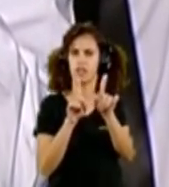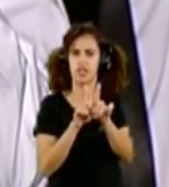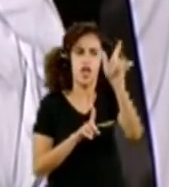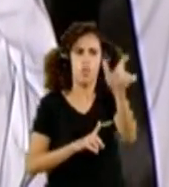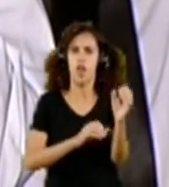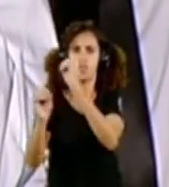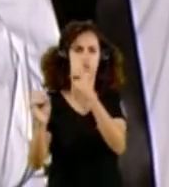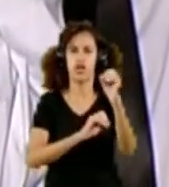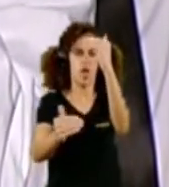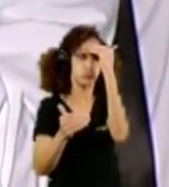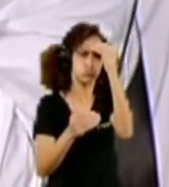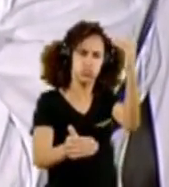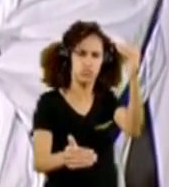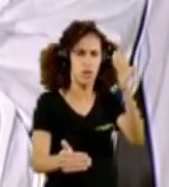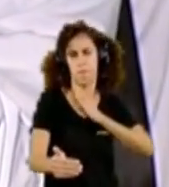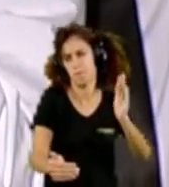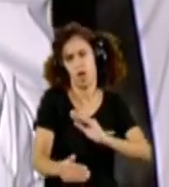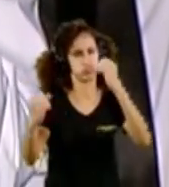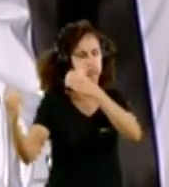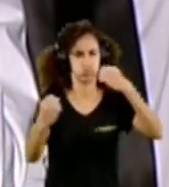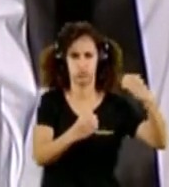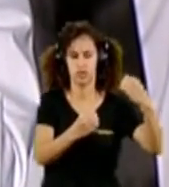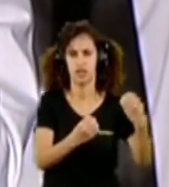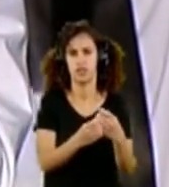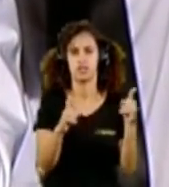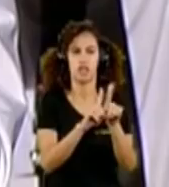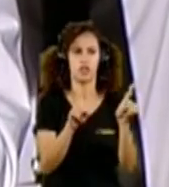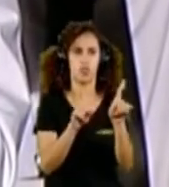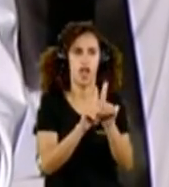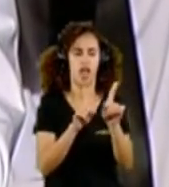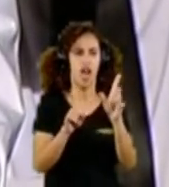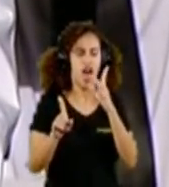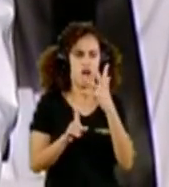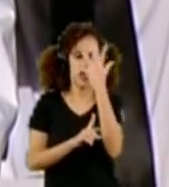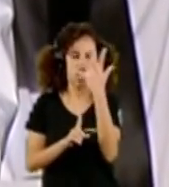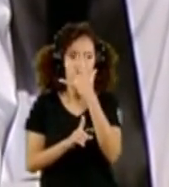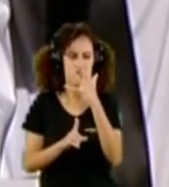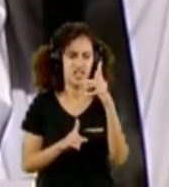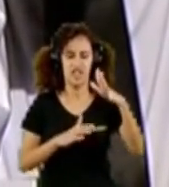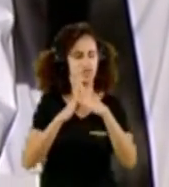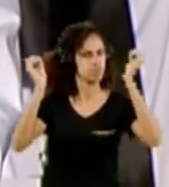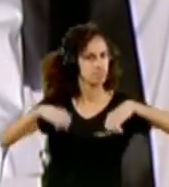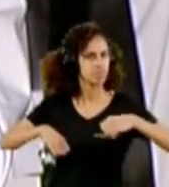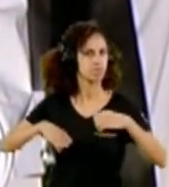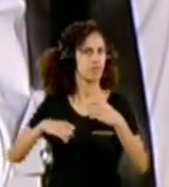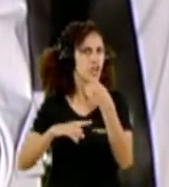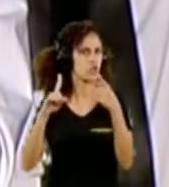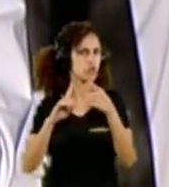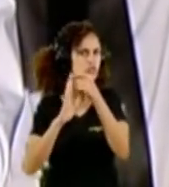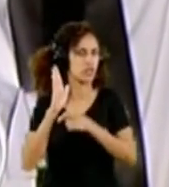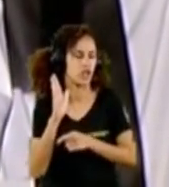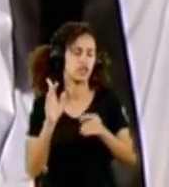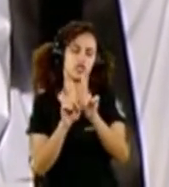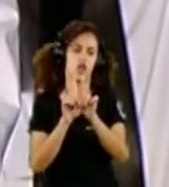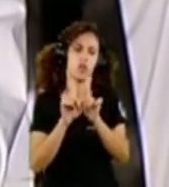más grande. Y no estaba de acuerdo con muchas de las cosas que se estaban haciendo en nuestro carnaval. Y esa noche fuimos sus